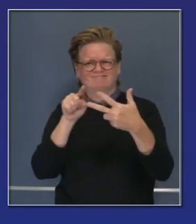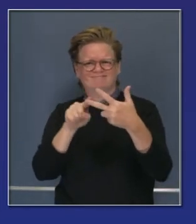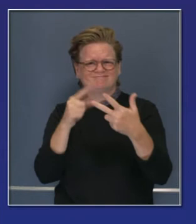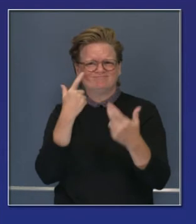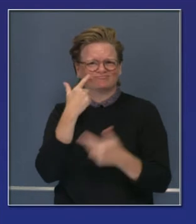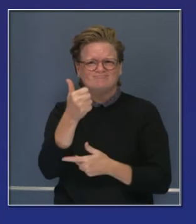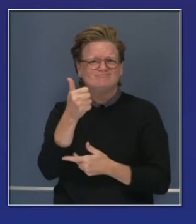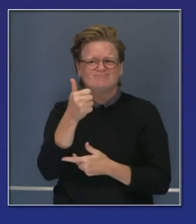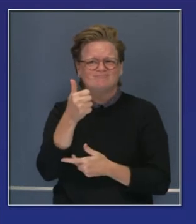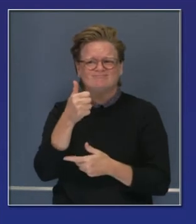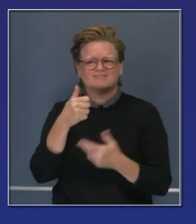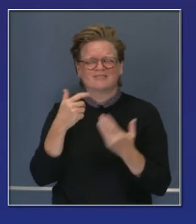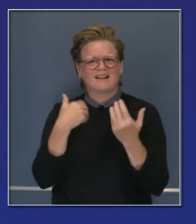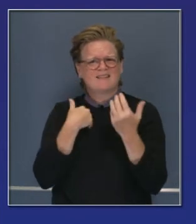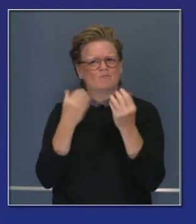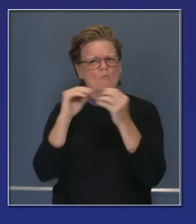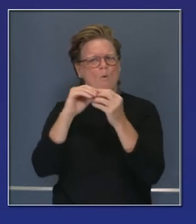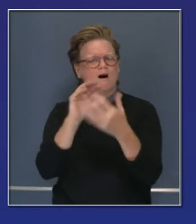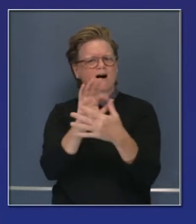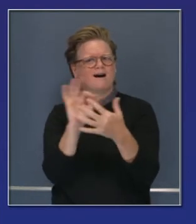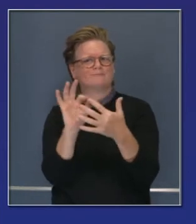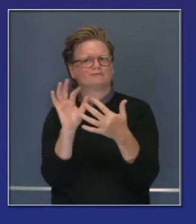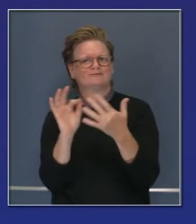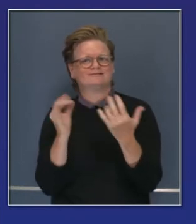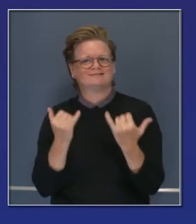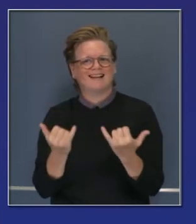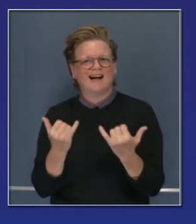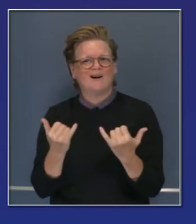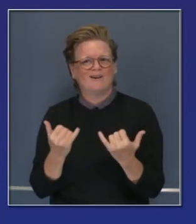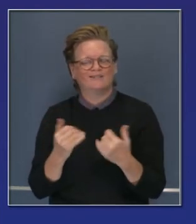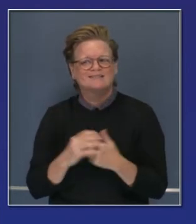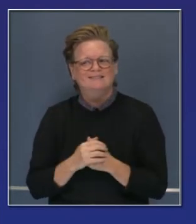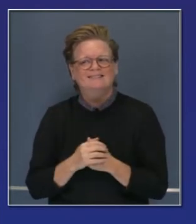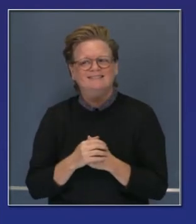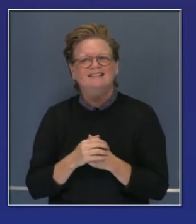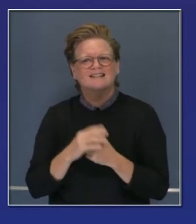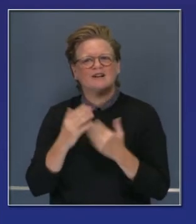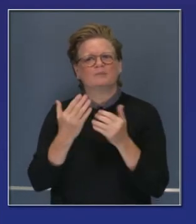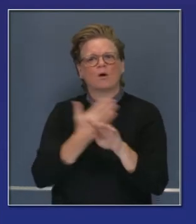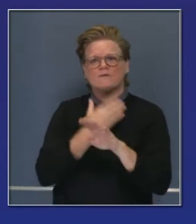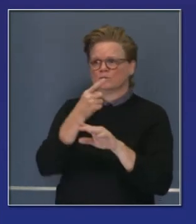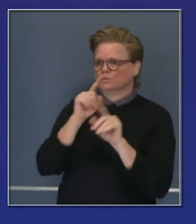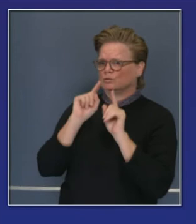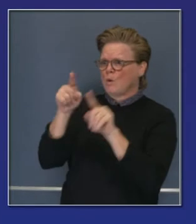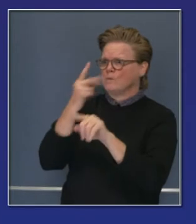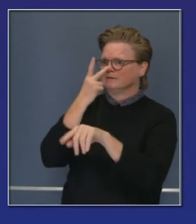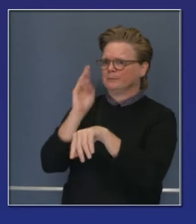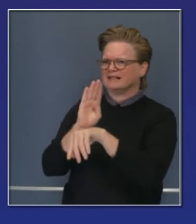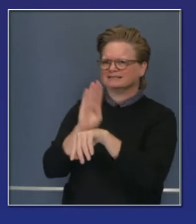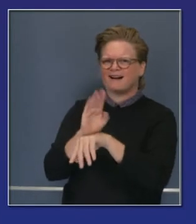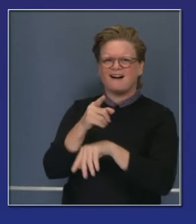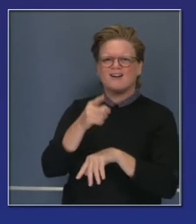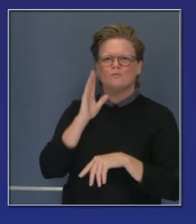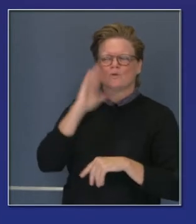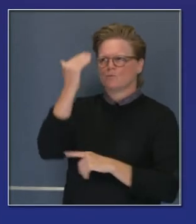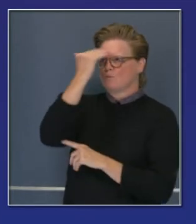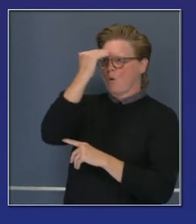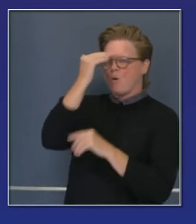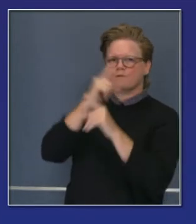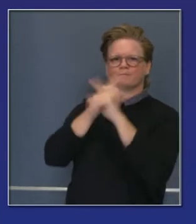a la banqueta, qué negocios ejercen protocolos de seguridad, cuáles negocios están haciendo revisión